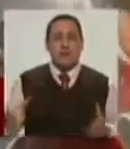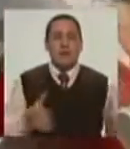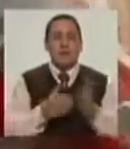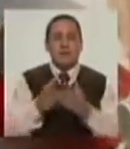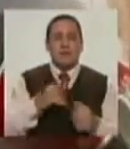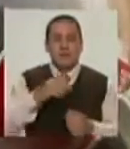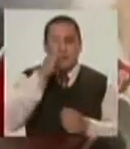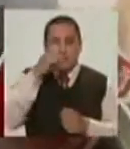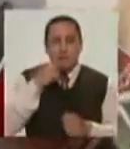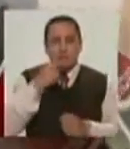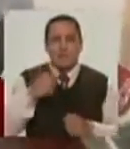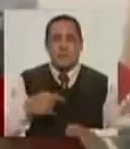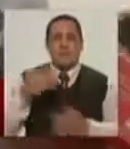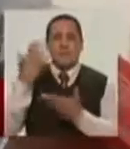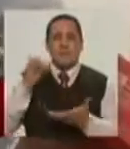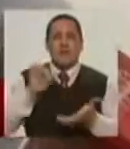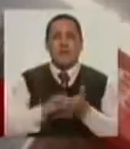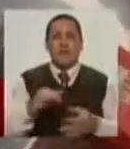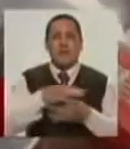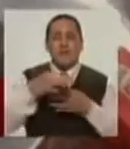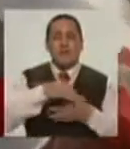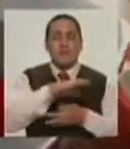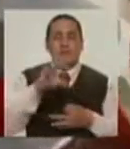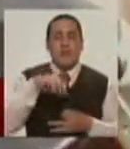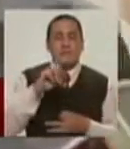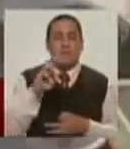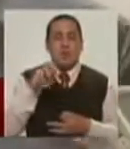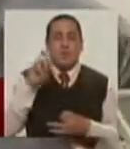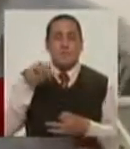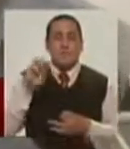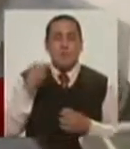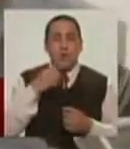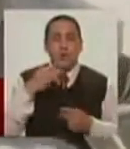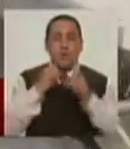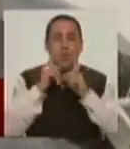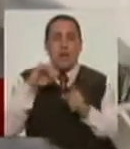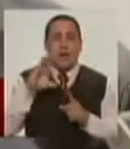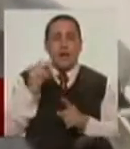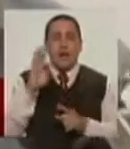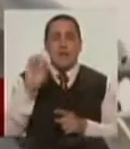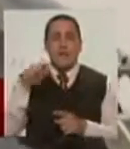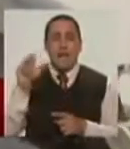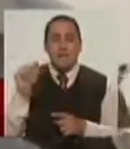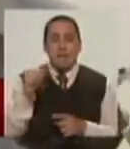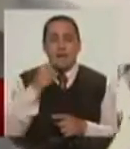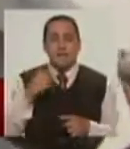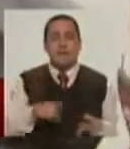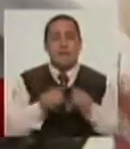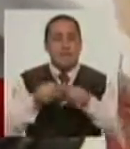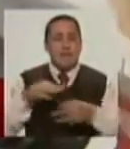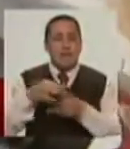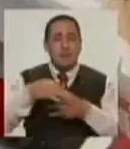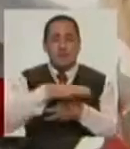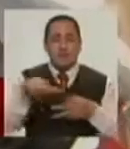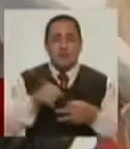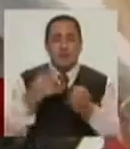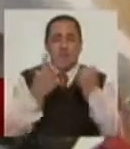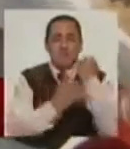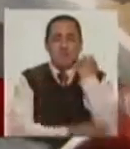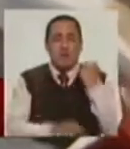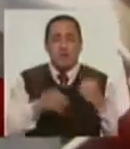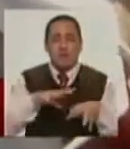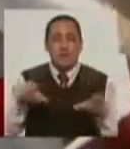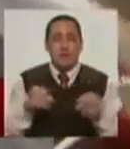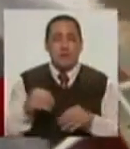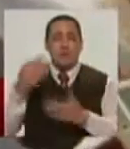zonas altoandinas de Piura, que son las provincias de Morropón, Ayabaca, Huancabamba, que son justamente las provincias más pobres de la región